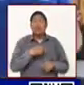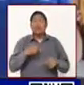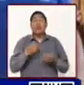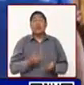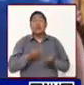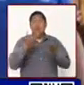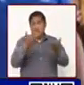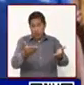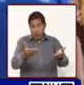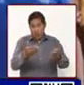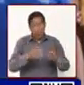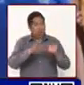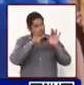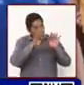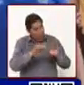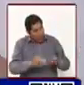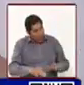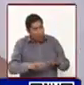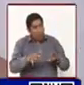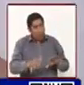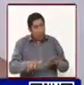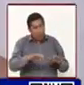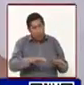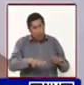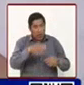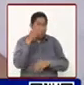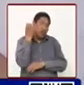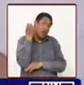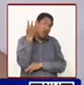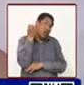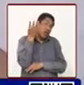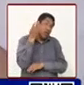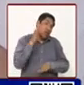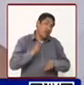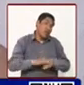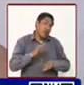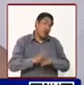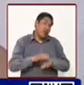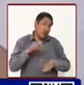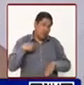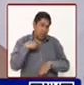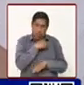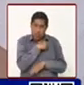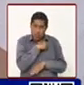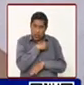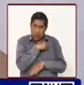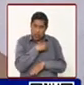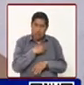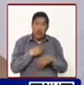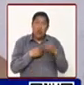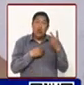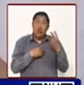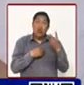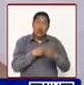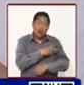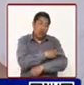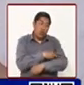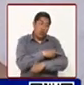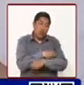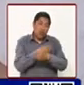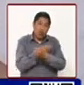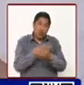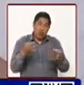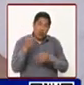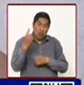hemos presentado un memorial cerca a mediodía en el cual advertimos que los dos vocales de la sala 1,